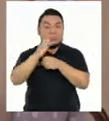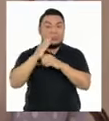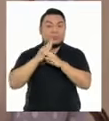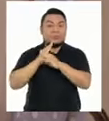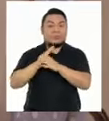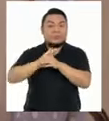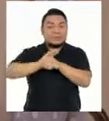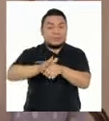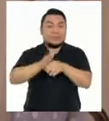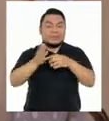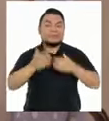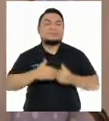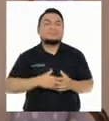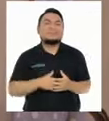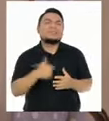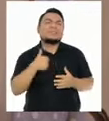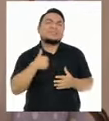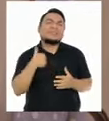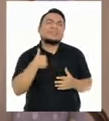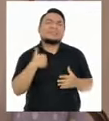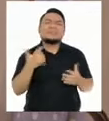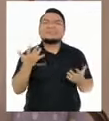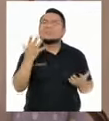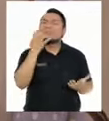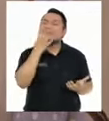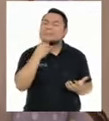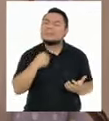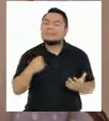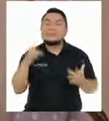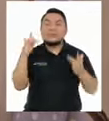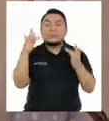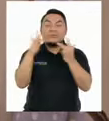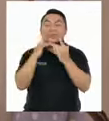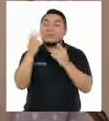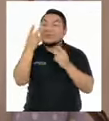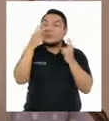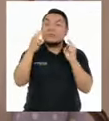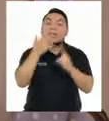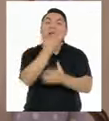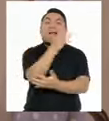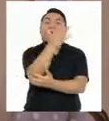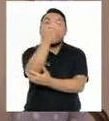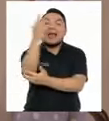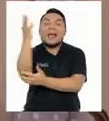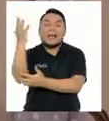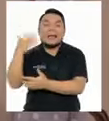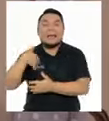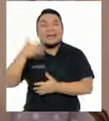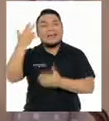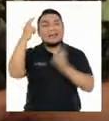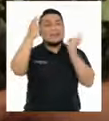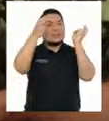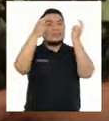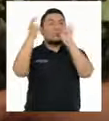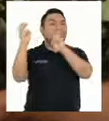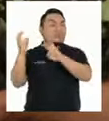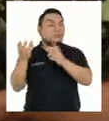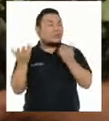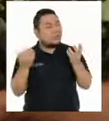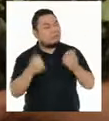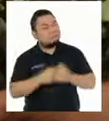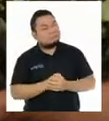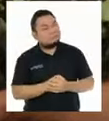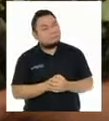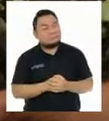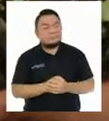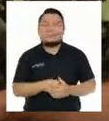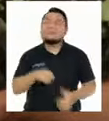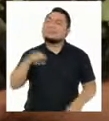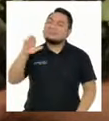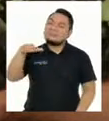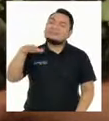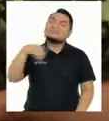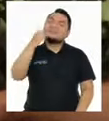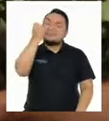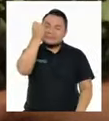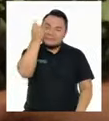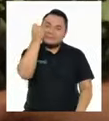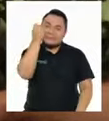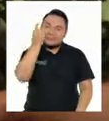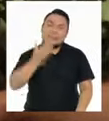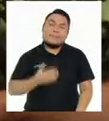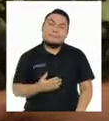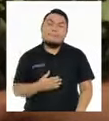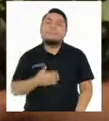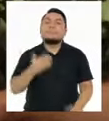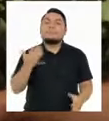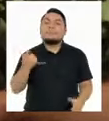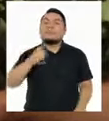nostalgia de estar en contacto con la naturaleza, como lo hacía cuando era guía de turismo. Te entiendo, Héctor. Debes